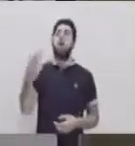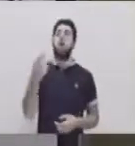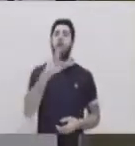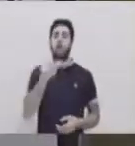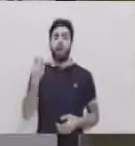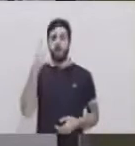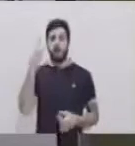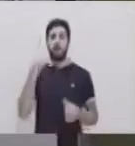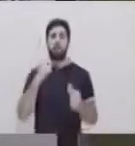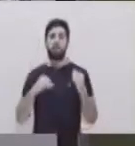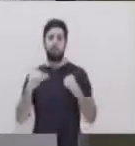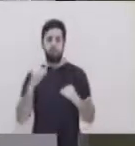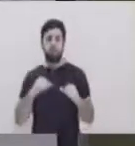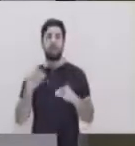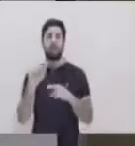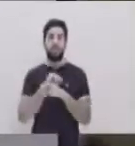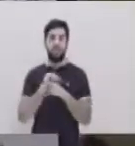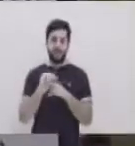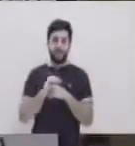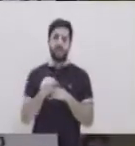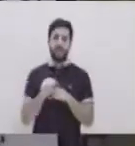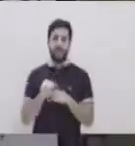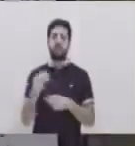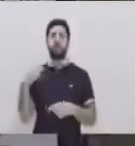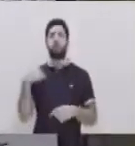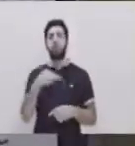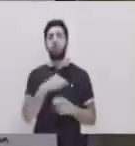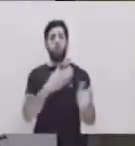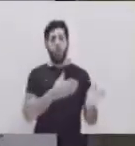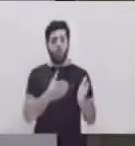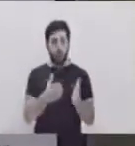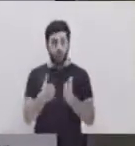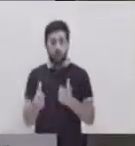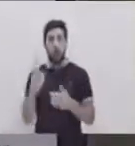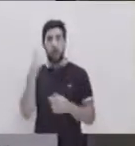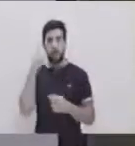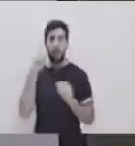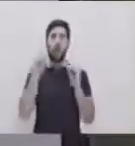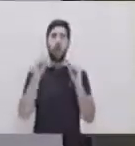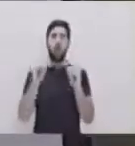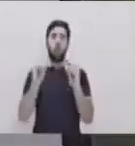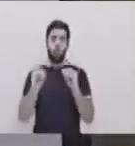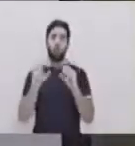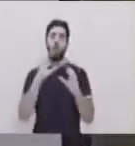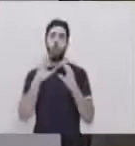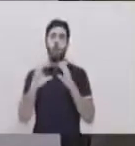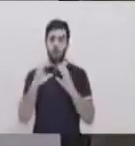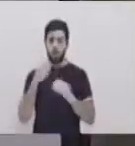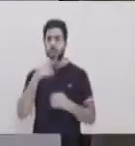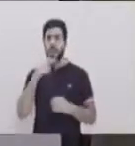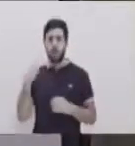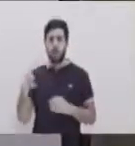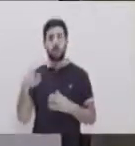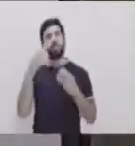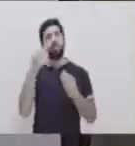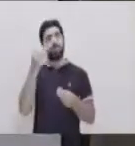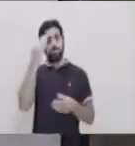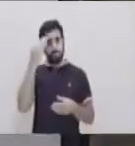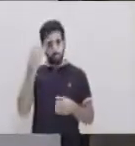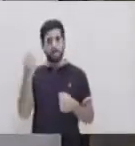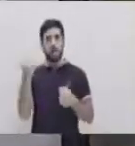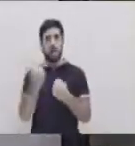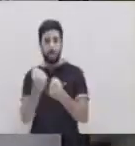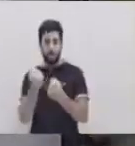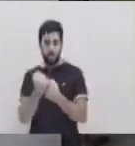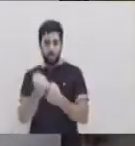para ensayar la obra Hamlet de William Shakespeare, que estamos preparando como parte del curso de comunicación y lenguaje.